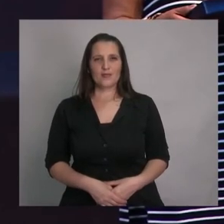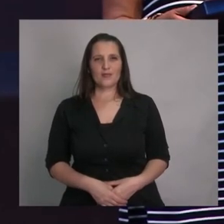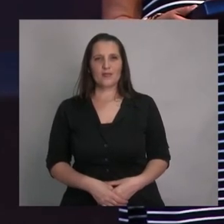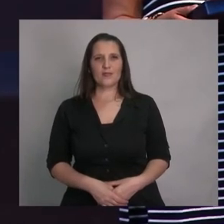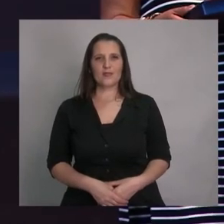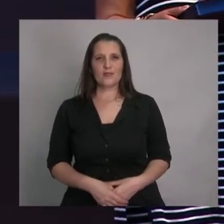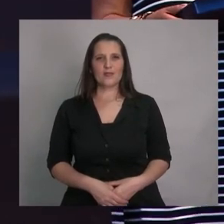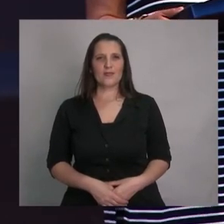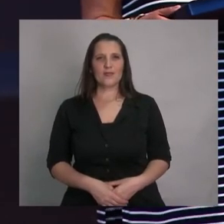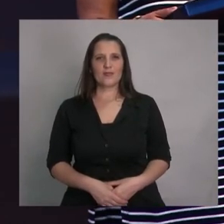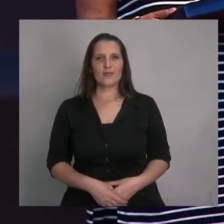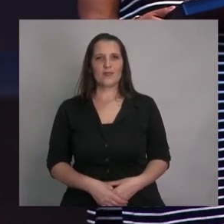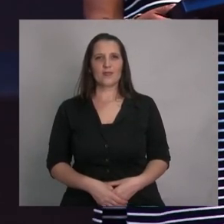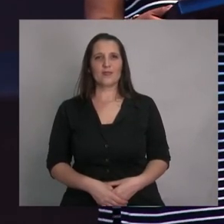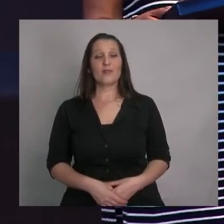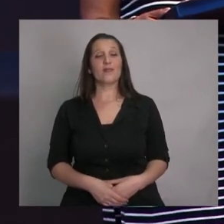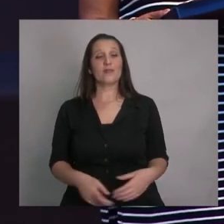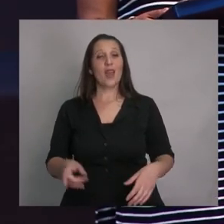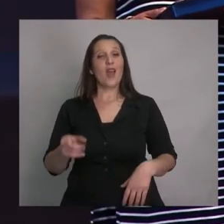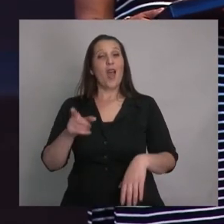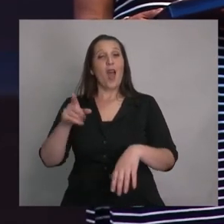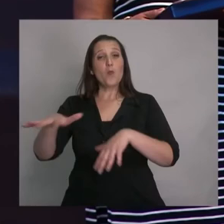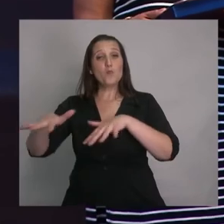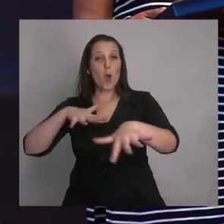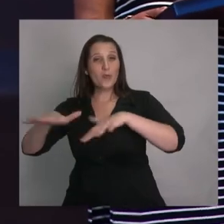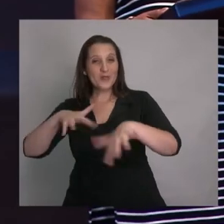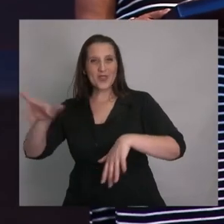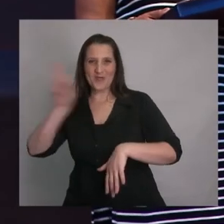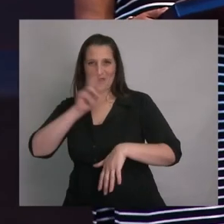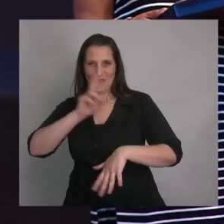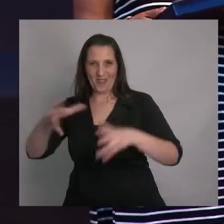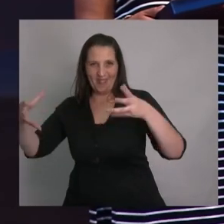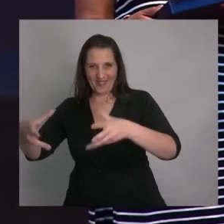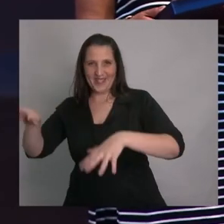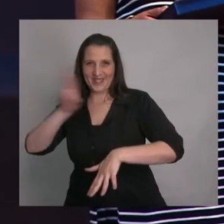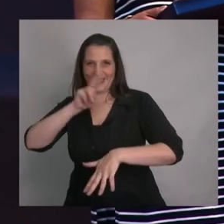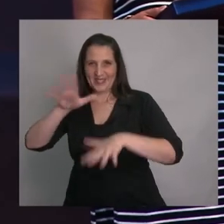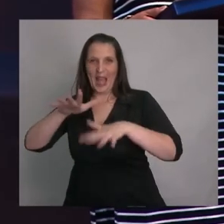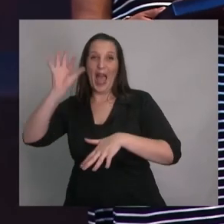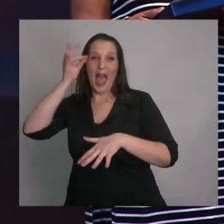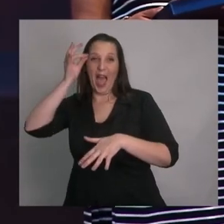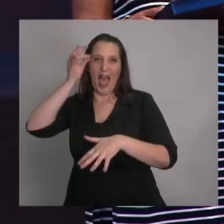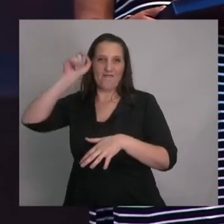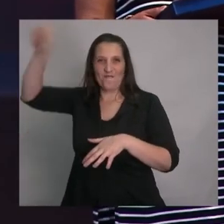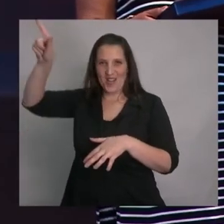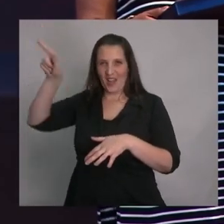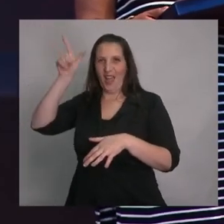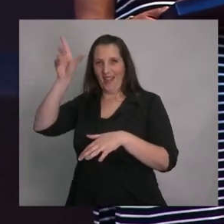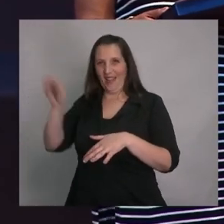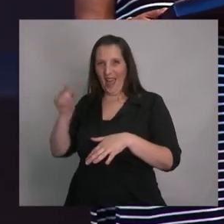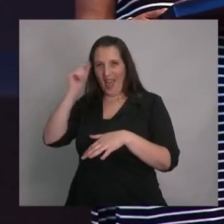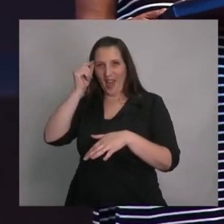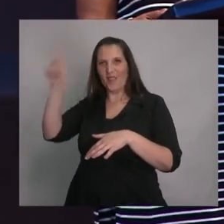alguien del feminismo blend feminismo latina africa we hate hands with feminista latin